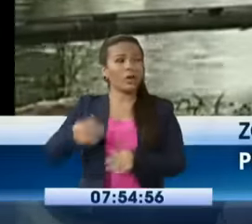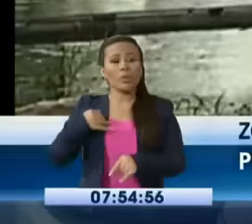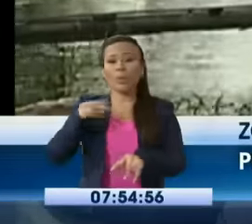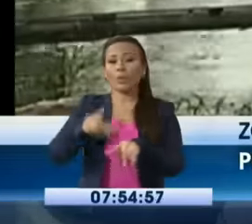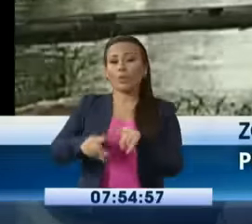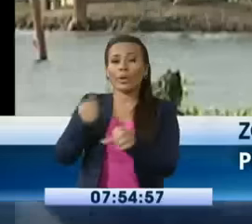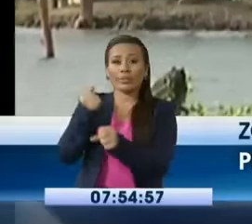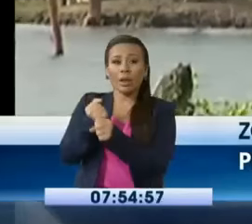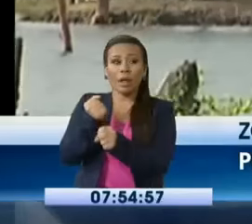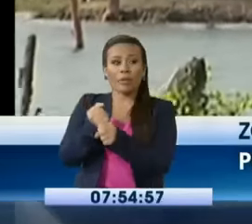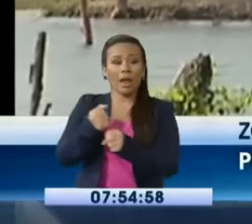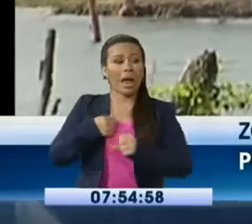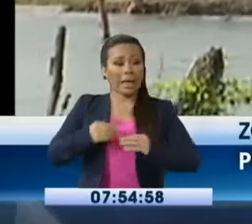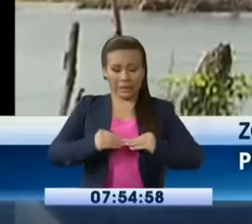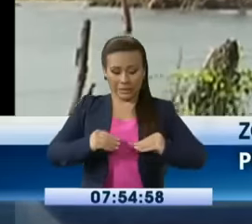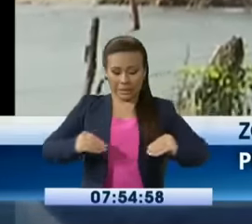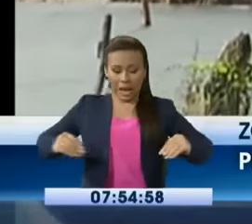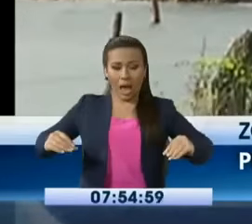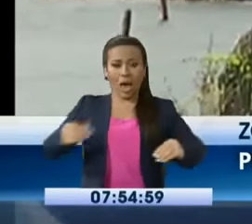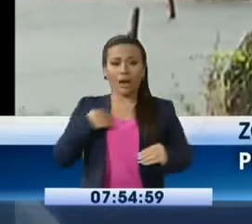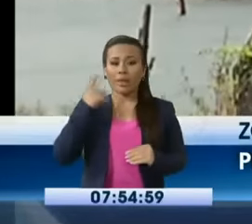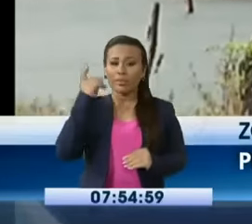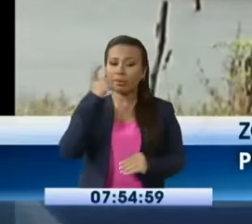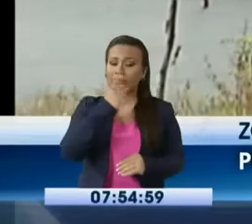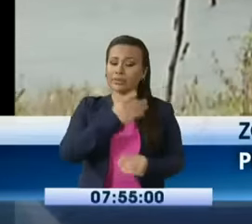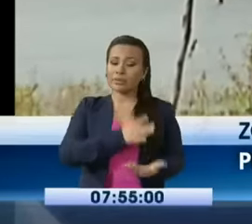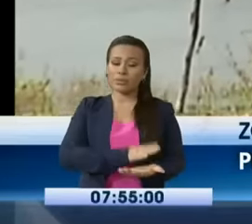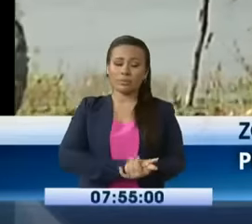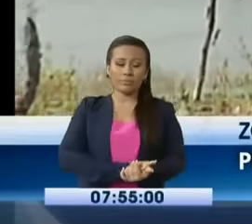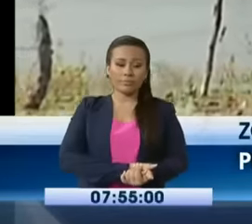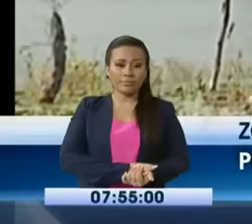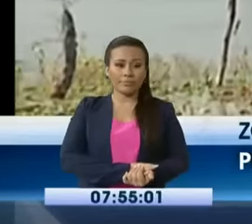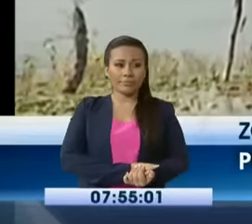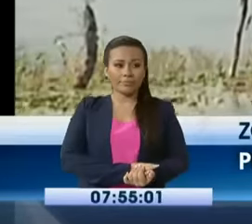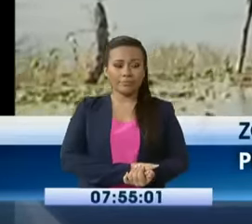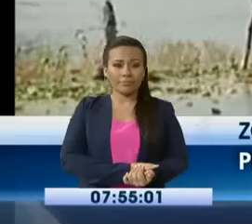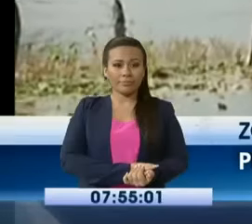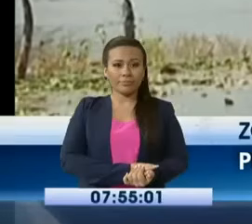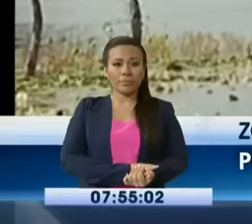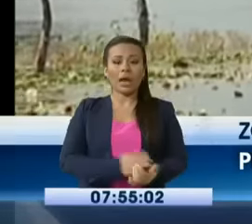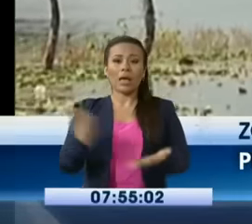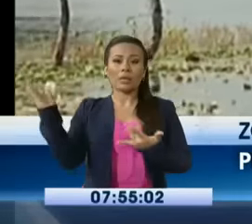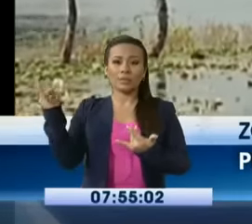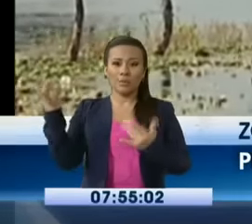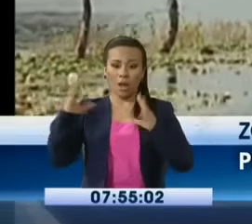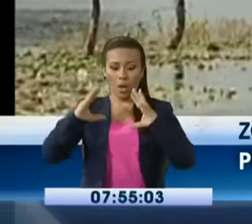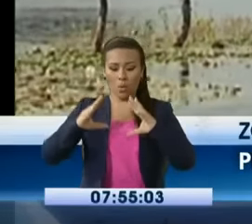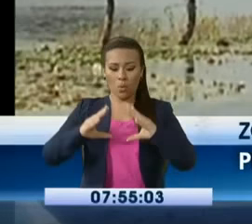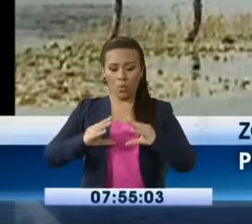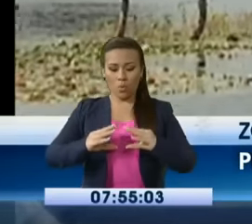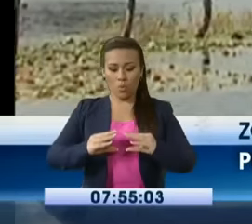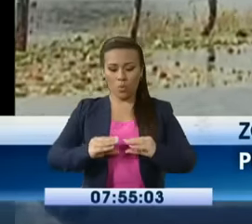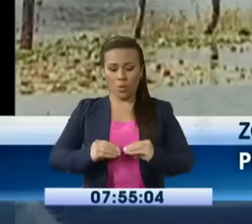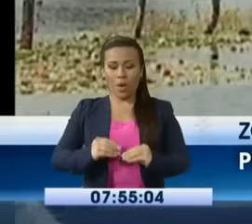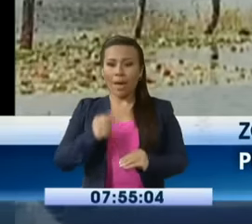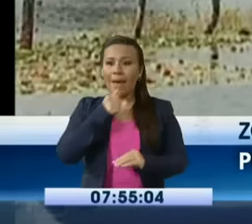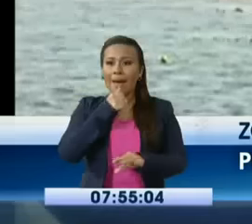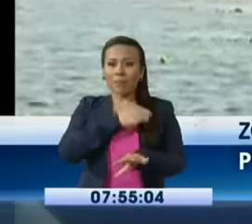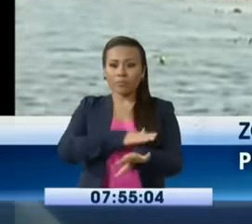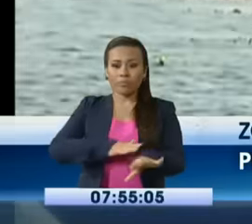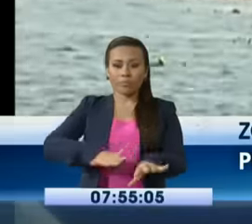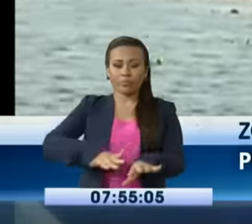trabajar la tierra que los vio nacer. Dejamos que venga la creciente, ya baja, abril, mayo, y